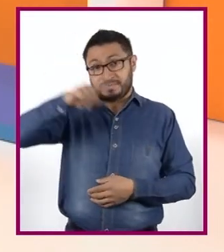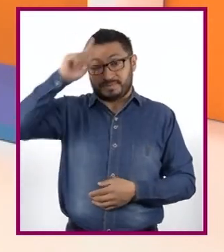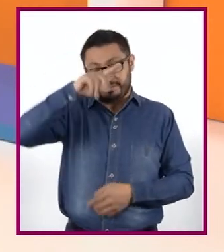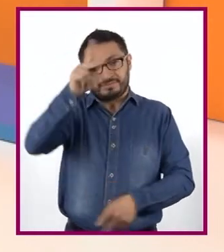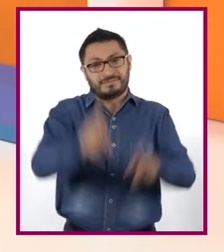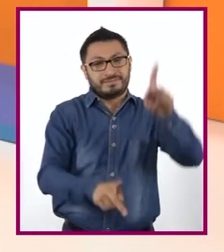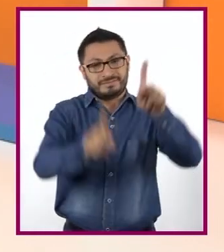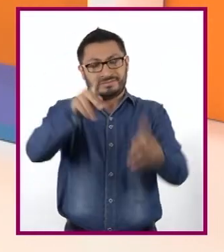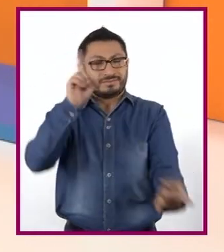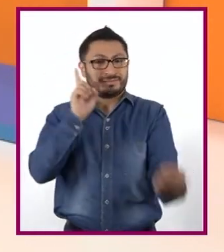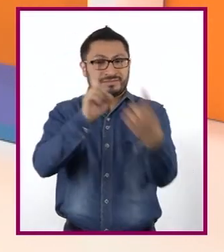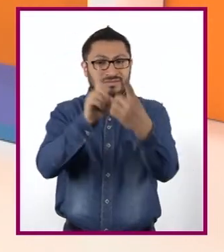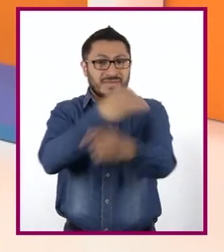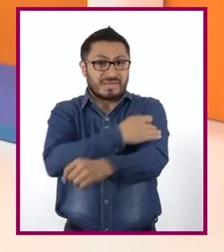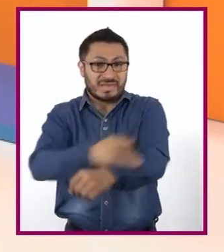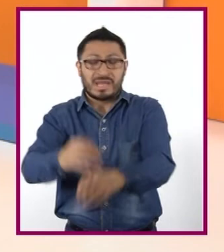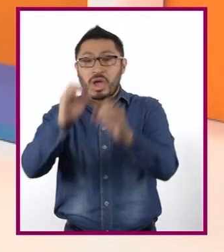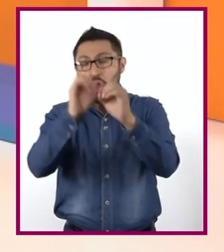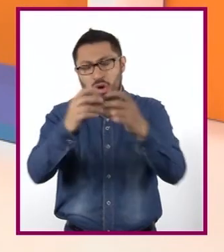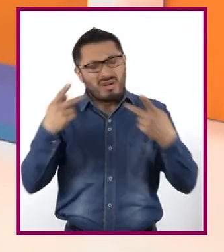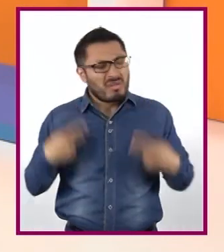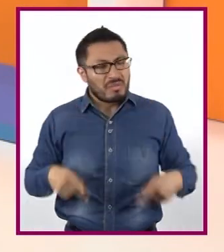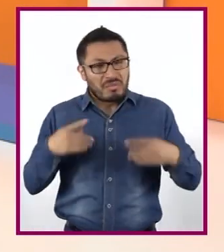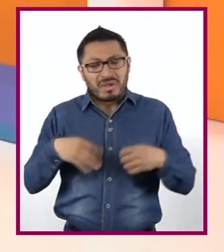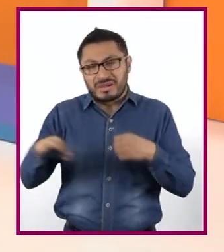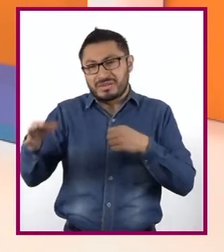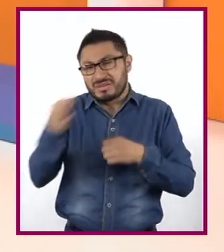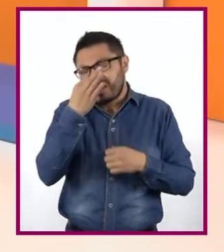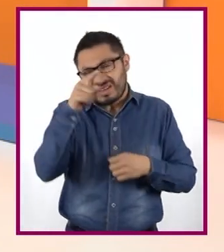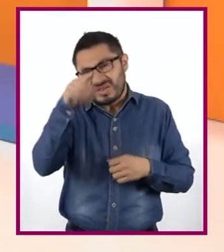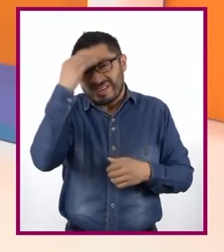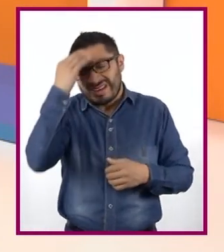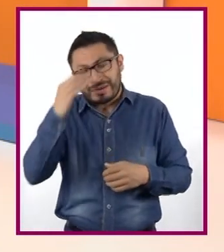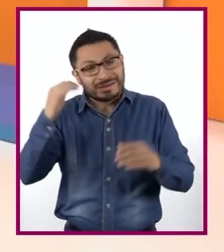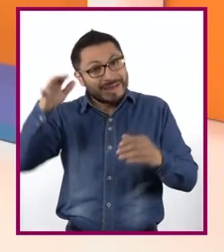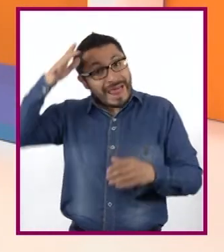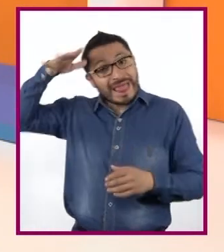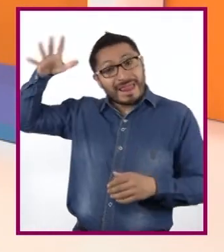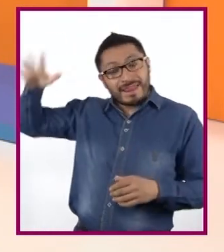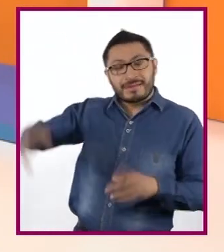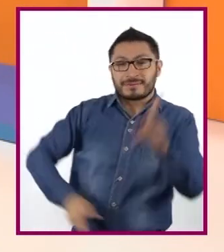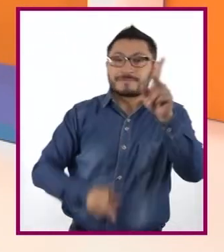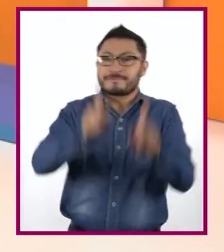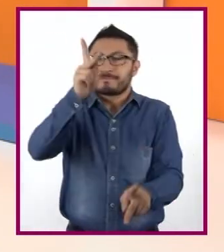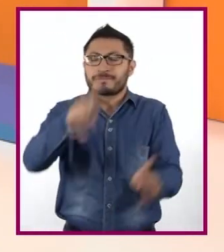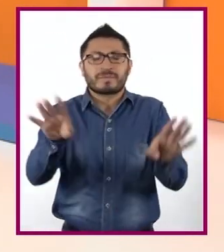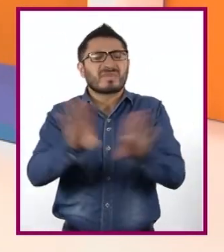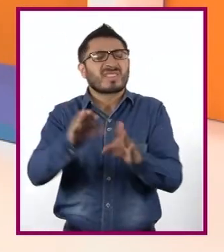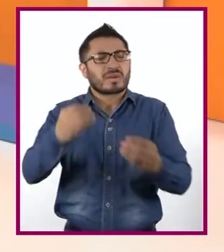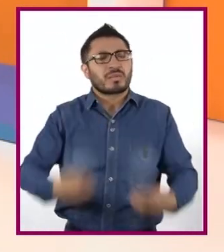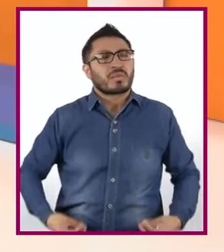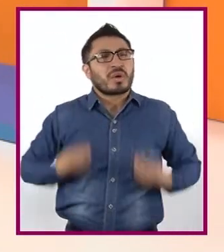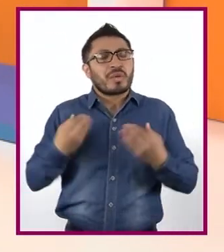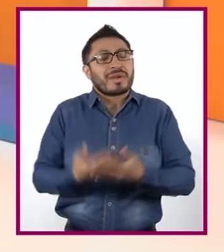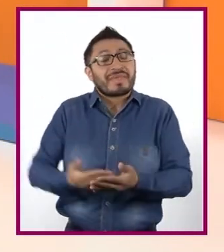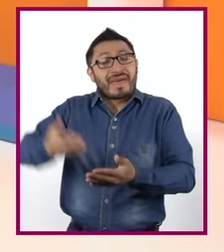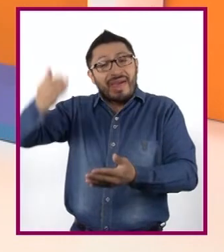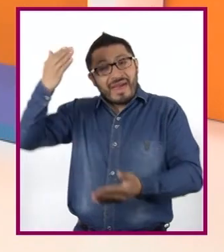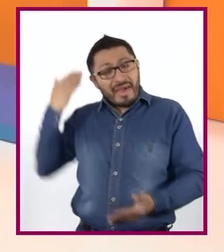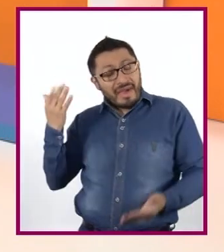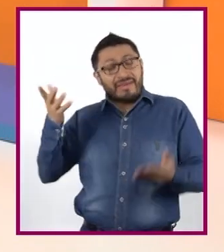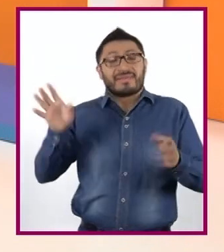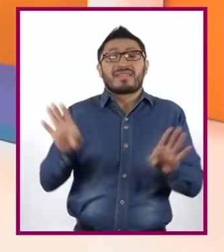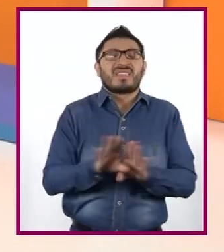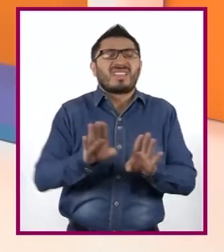un familiar o una persona cercana, que sea mayor. Pídanle que les cuente sobre cómo era su vida cuando tenía su edad,